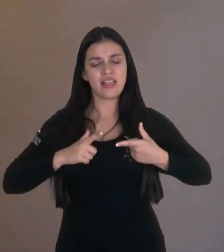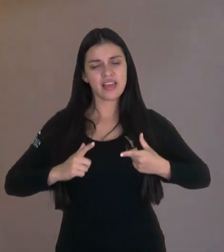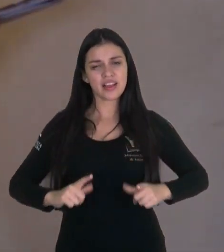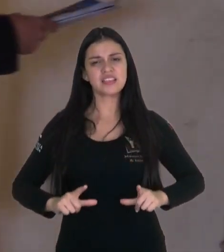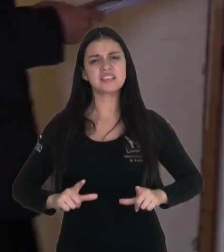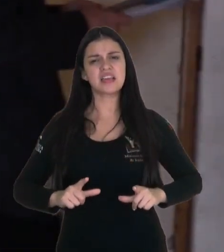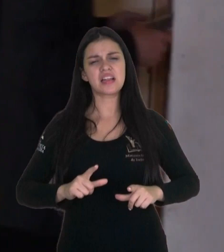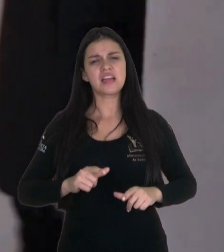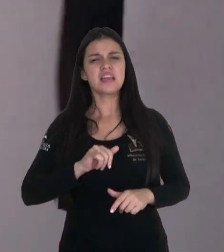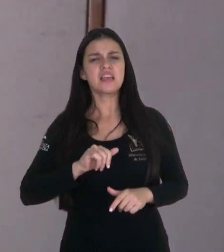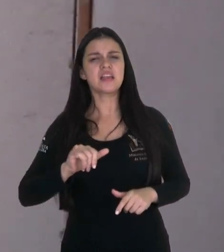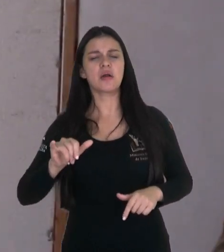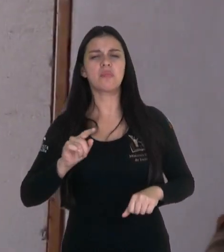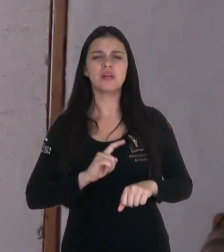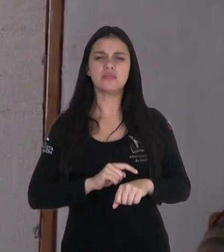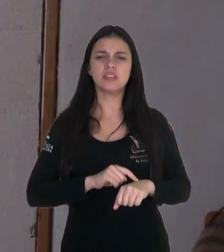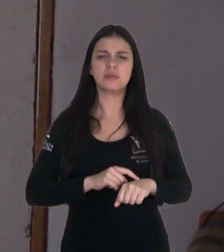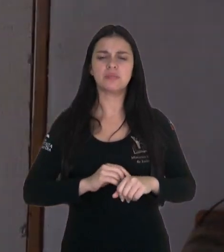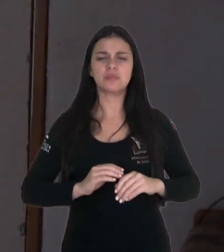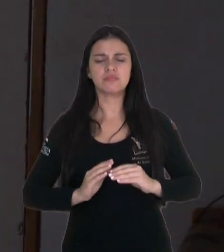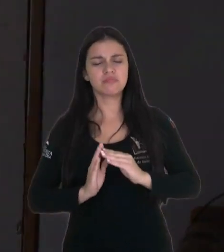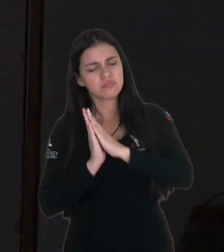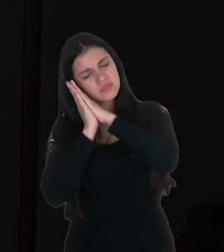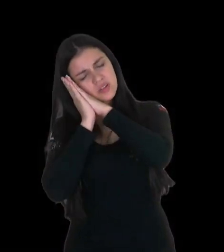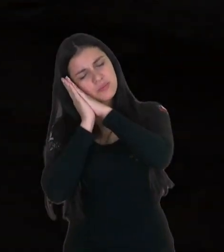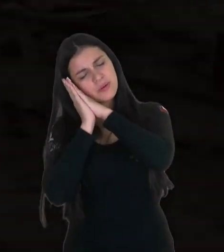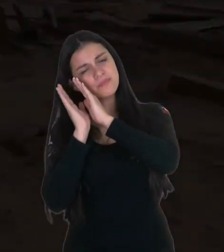de un tiempo se acostó y se durmió.